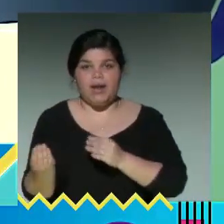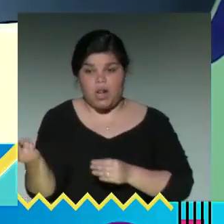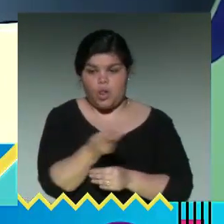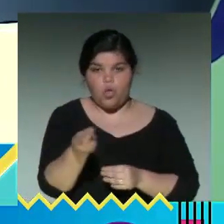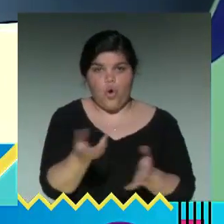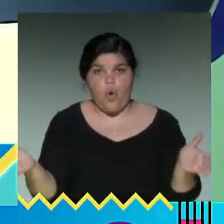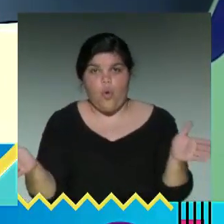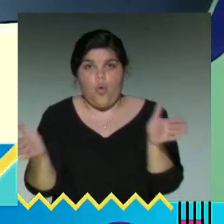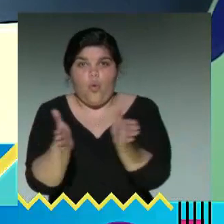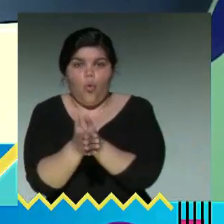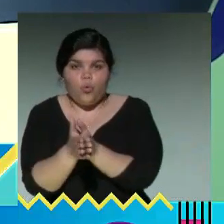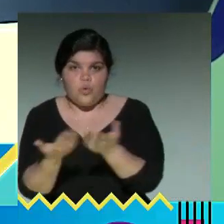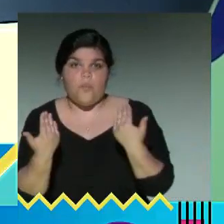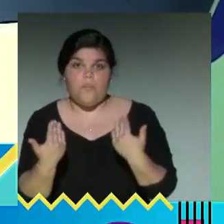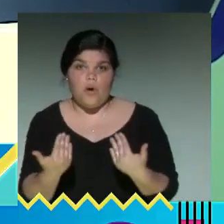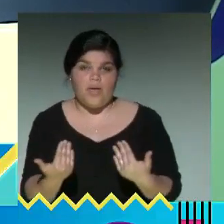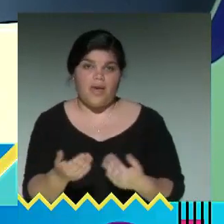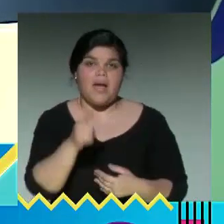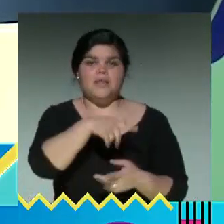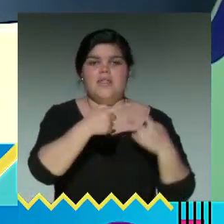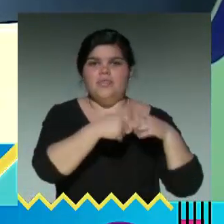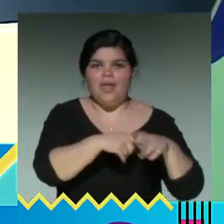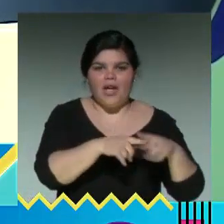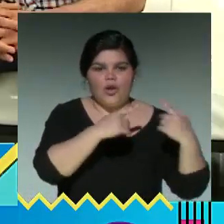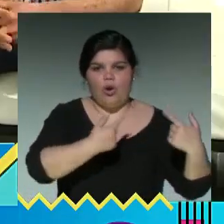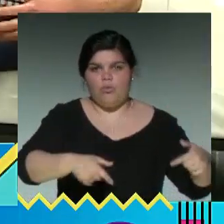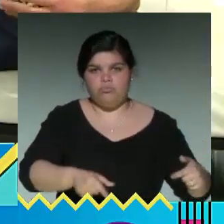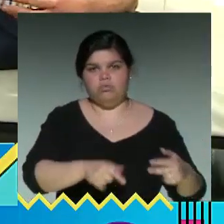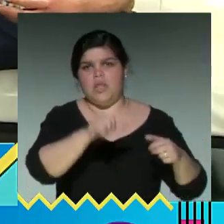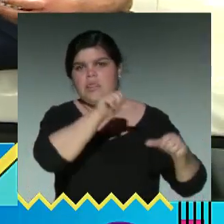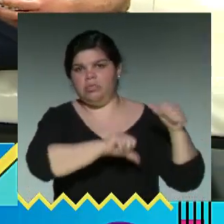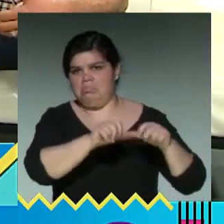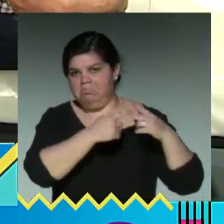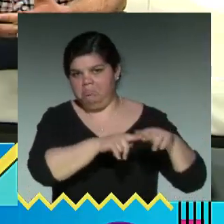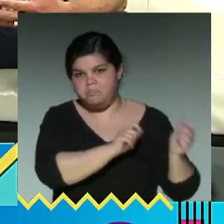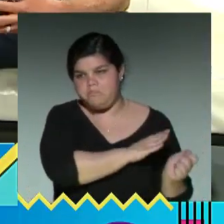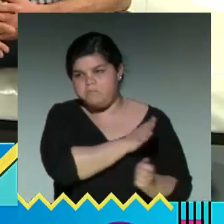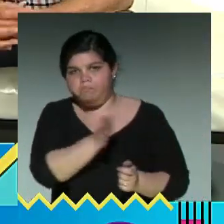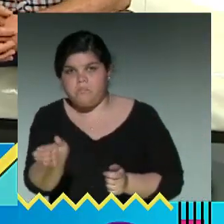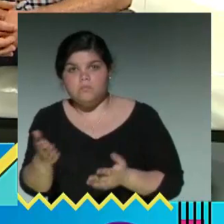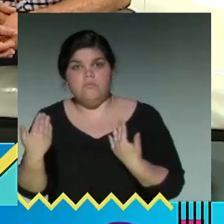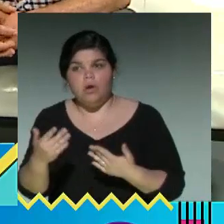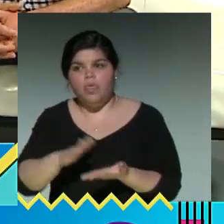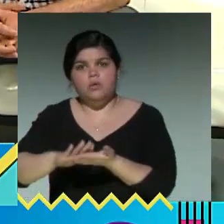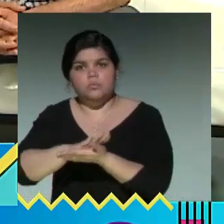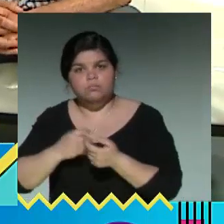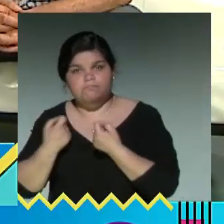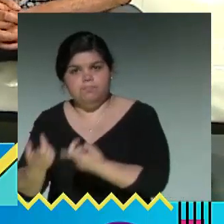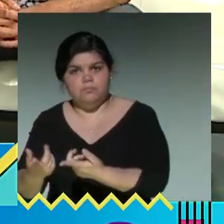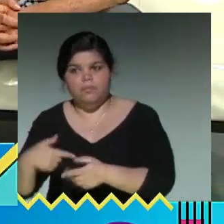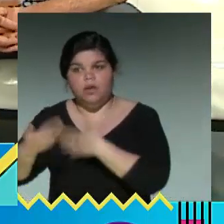elementos científicos, tecnológicos, no tecnológicos, para lograr la sustentabilidad del